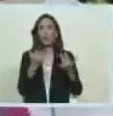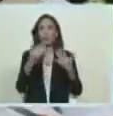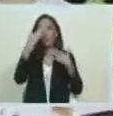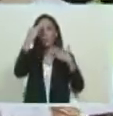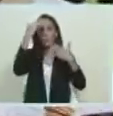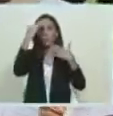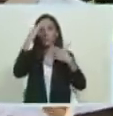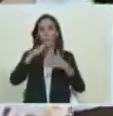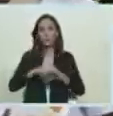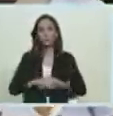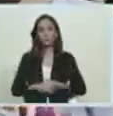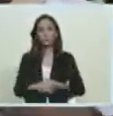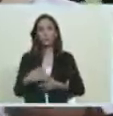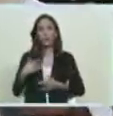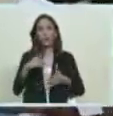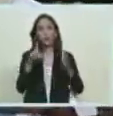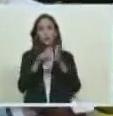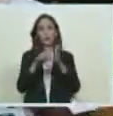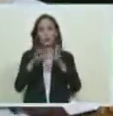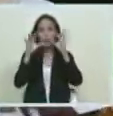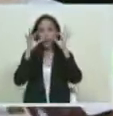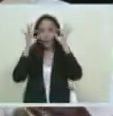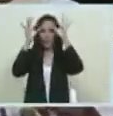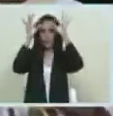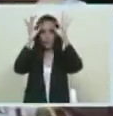la muchachara del Liceo Andrés Bello.